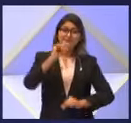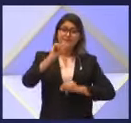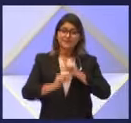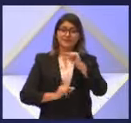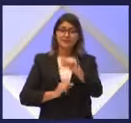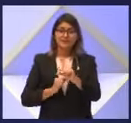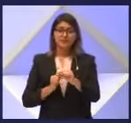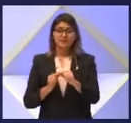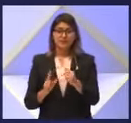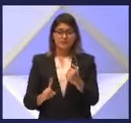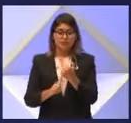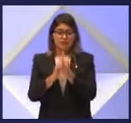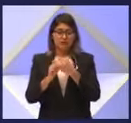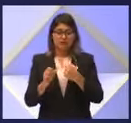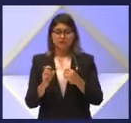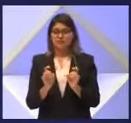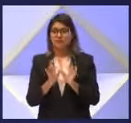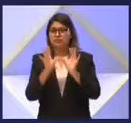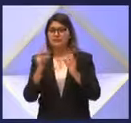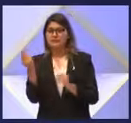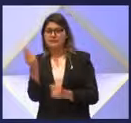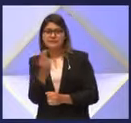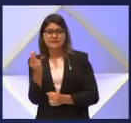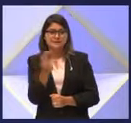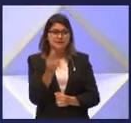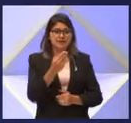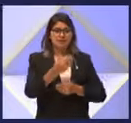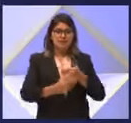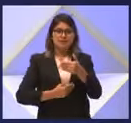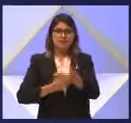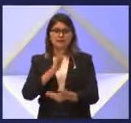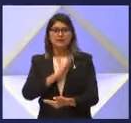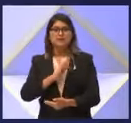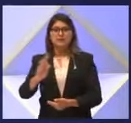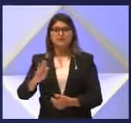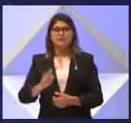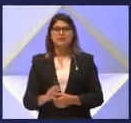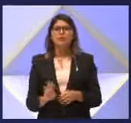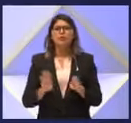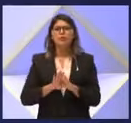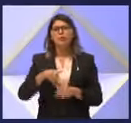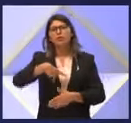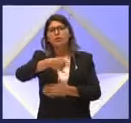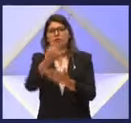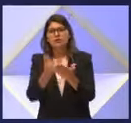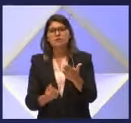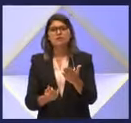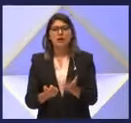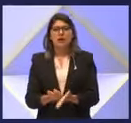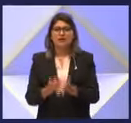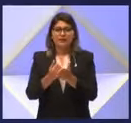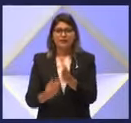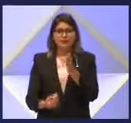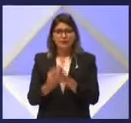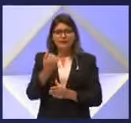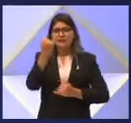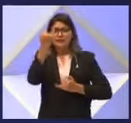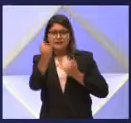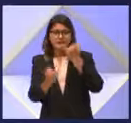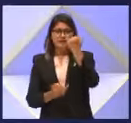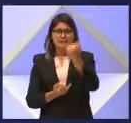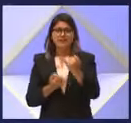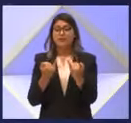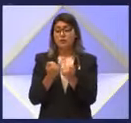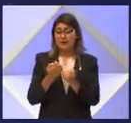las experiencias a lo largo de los proyectos los proyectos generan nuevas ideas y estas ideas generan nuevas